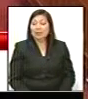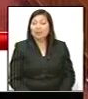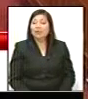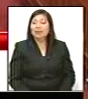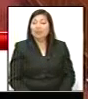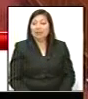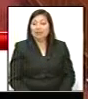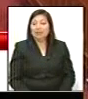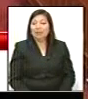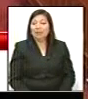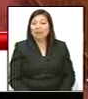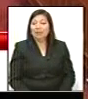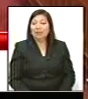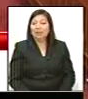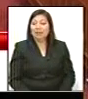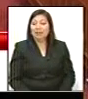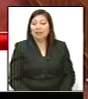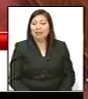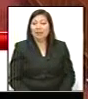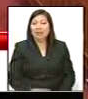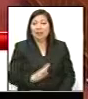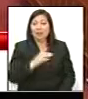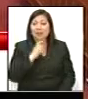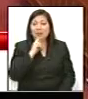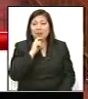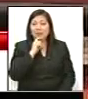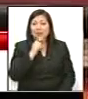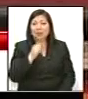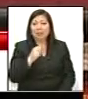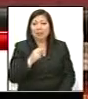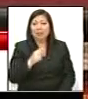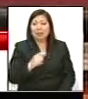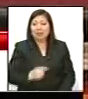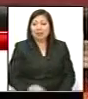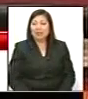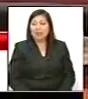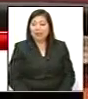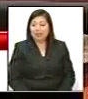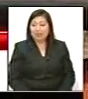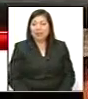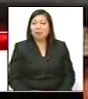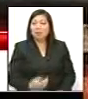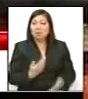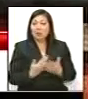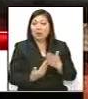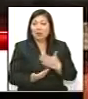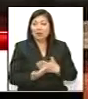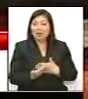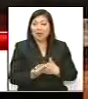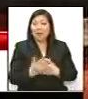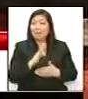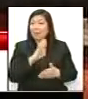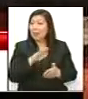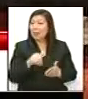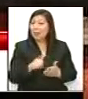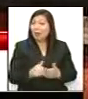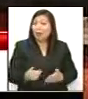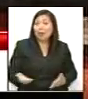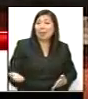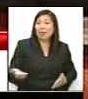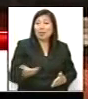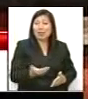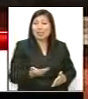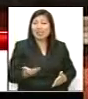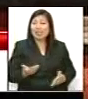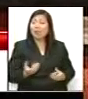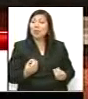Gracias, presidente. Rimay Kamulaykichik, Yapalaykichik Pajia, Sumaspun Chaukachu. Buenos días para todos y todas. Presidente,